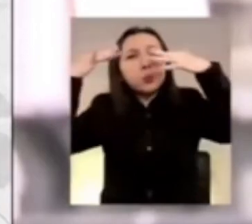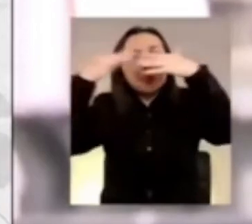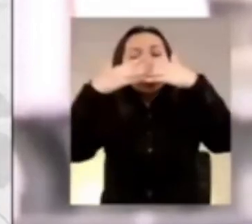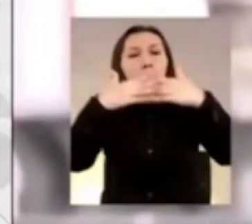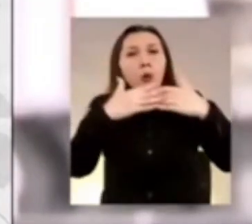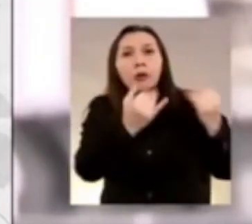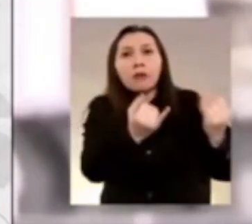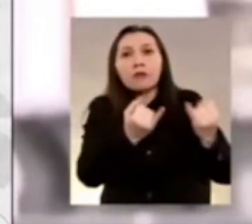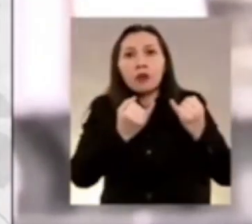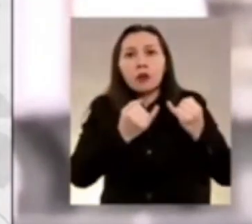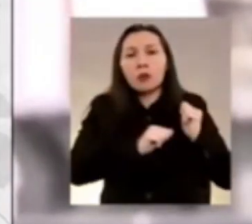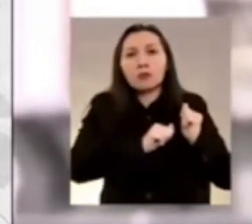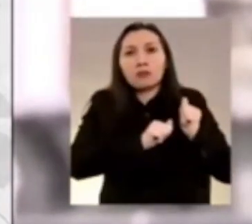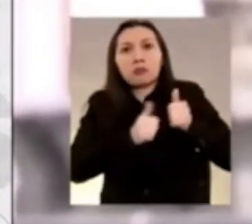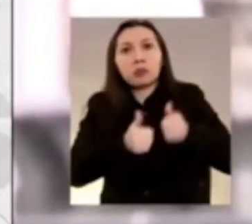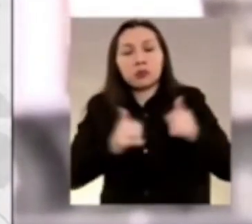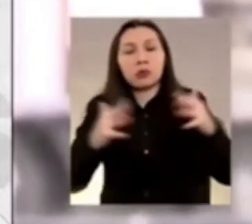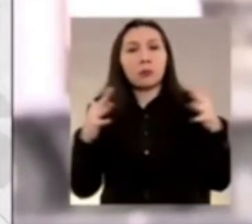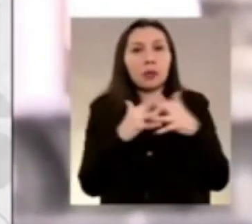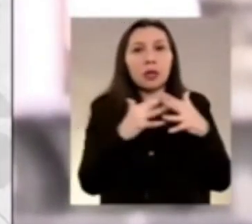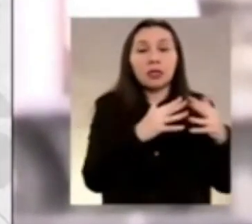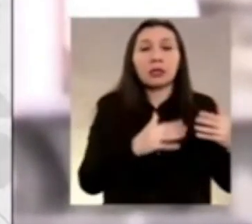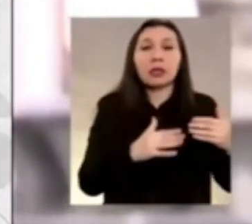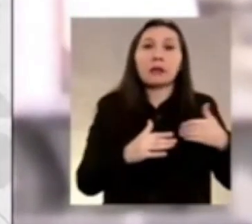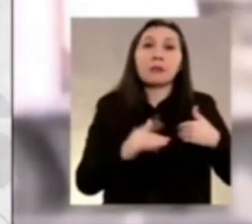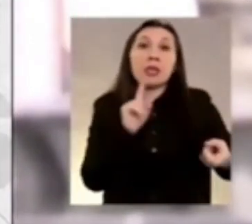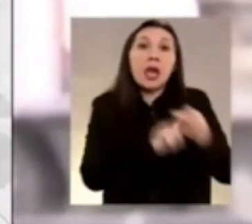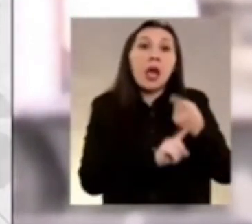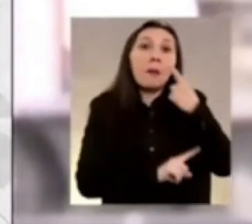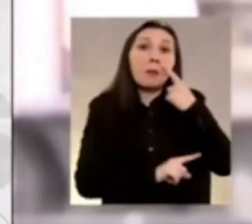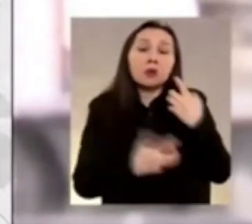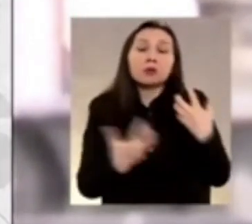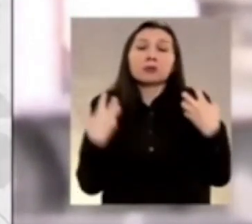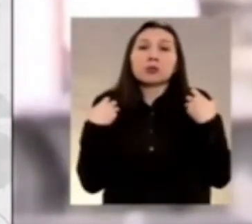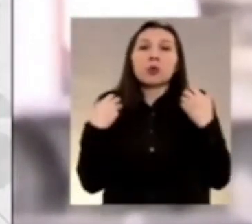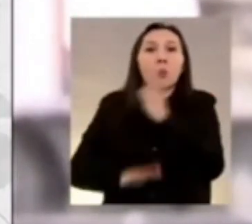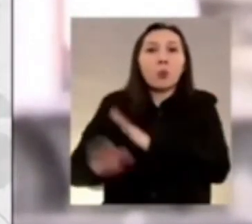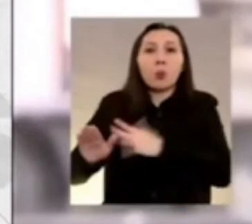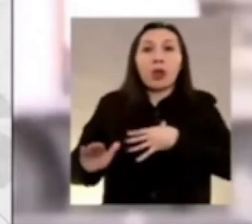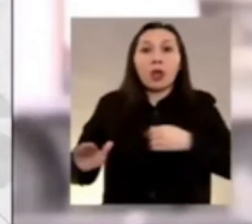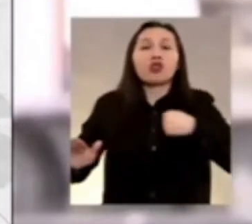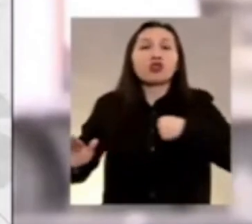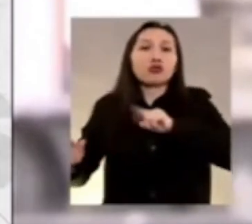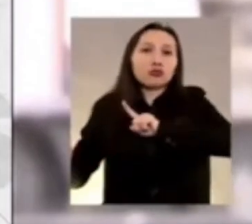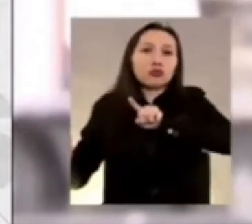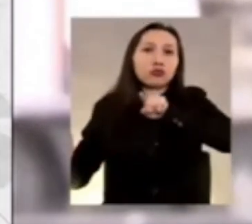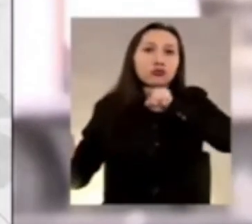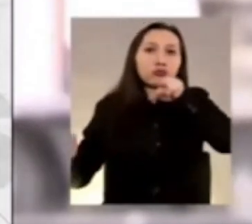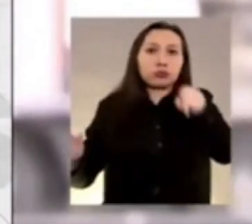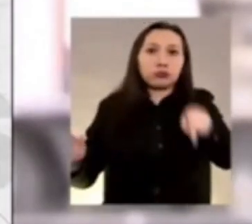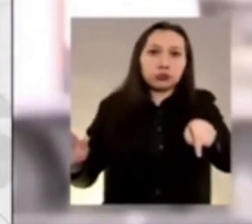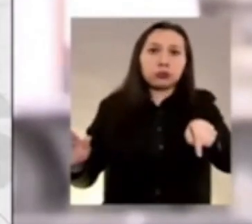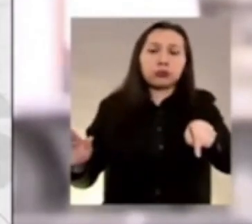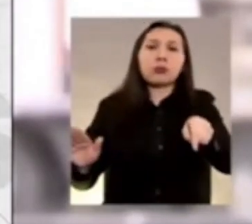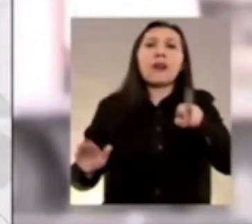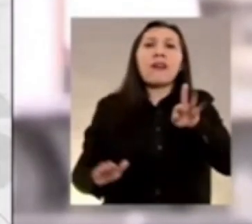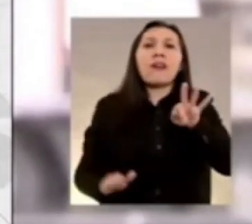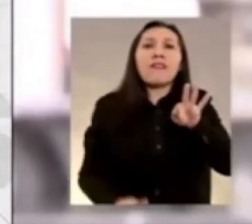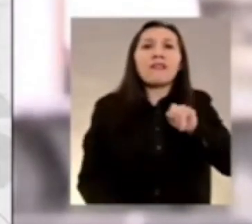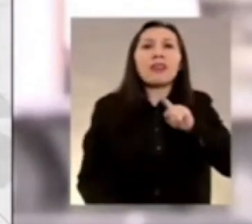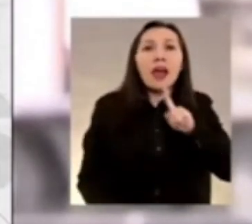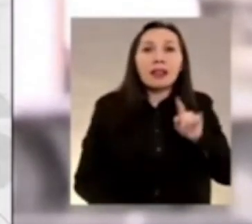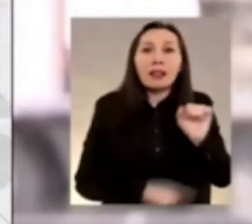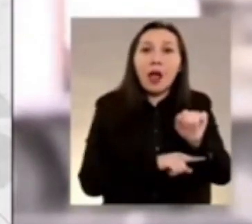las noticias del alzamiento militar, mi marido se encargó de mis dos hijos para que yo pudiera llegar en mi Fiat